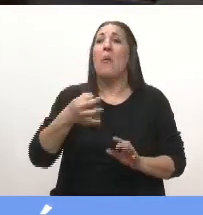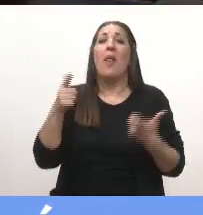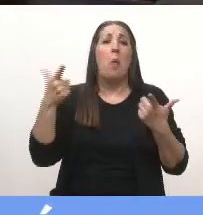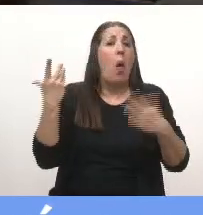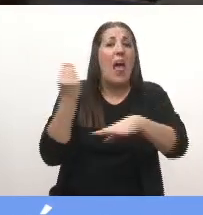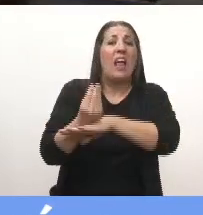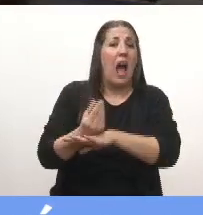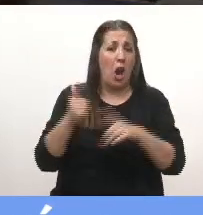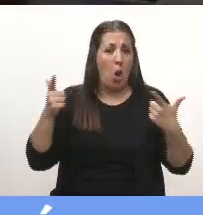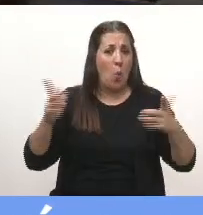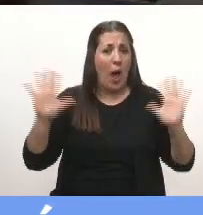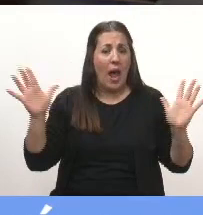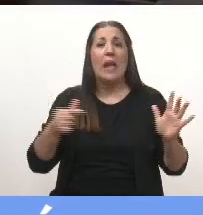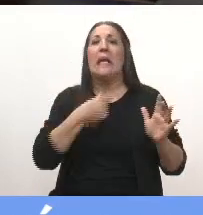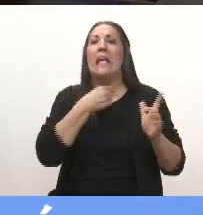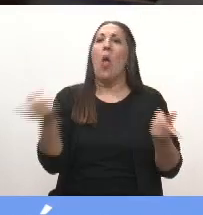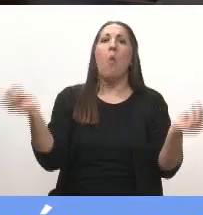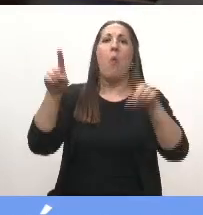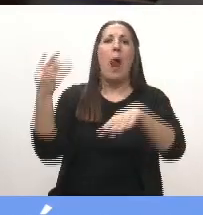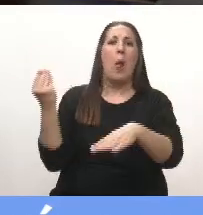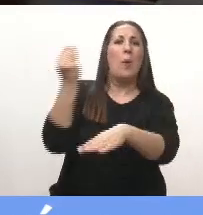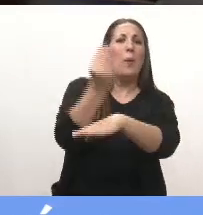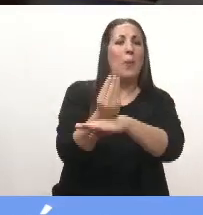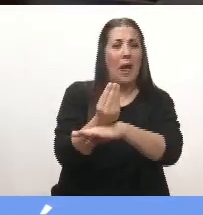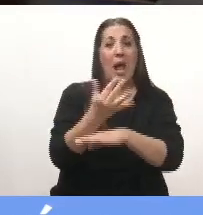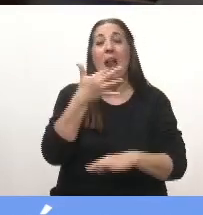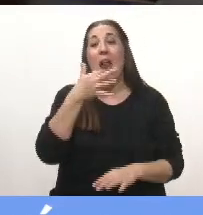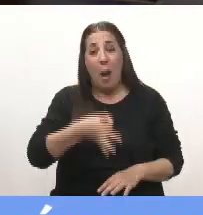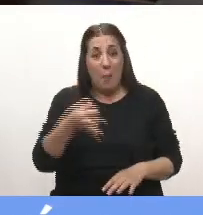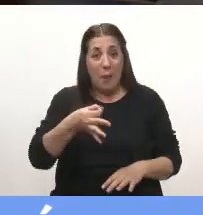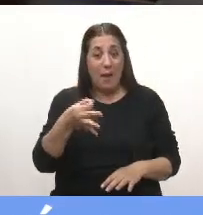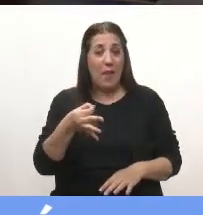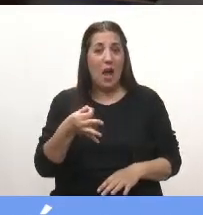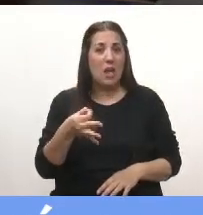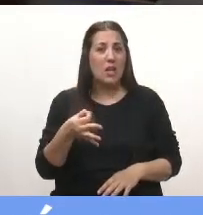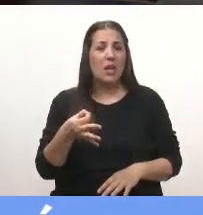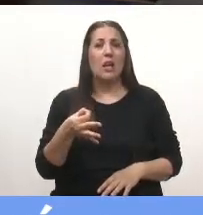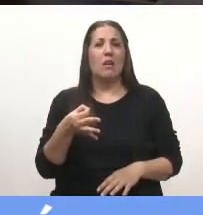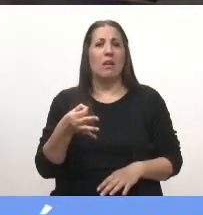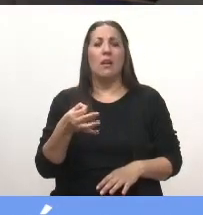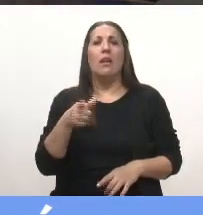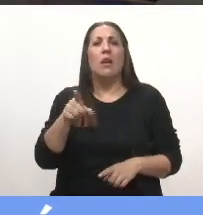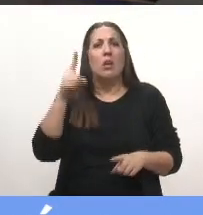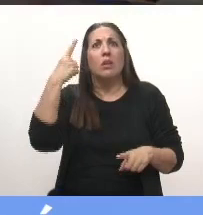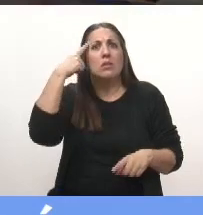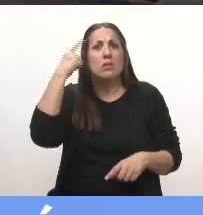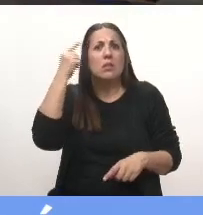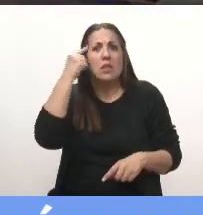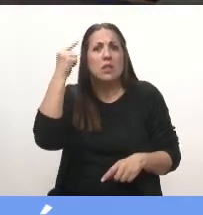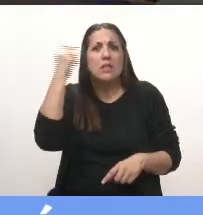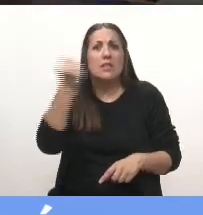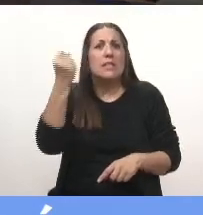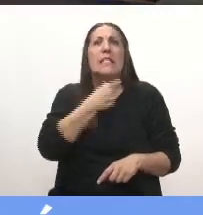quieren devolverla a ese cargo y la verdad es que semejante obsesión con esta jueza